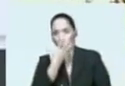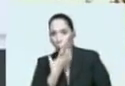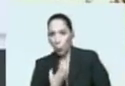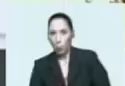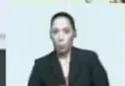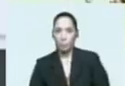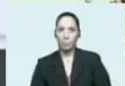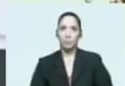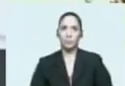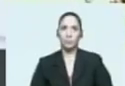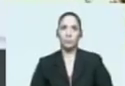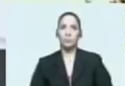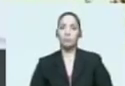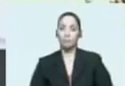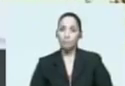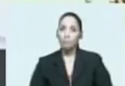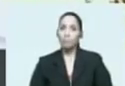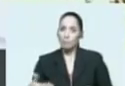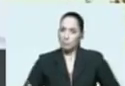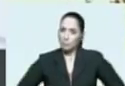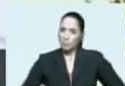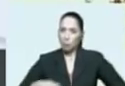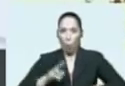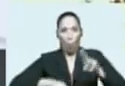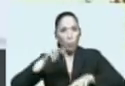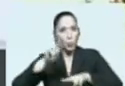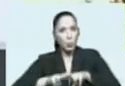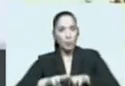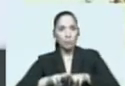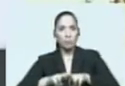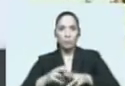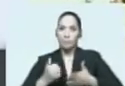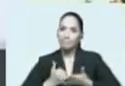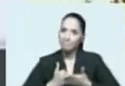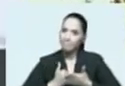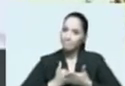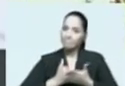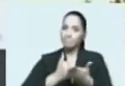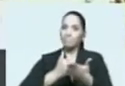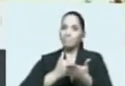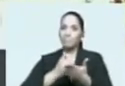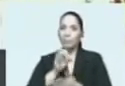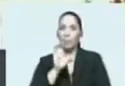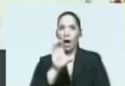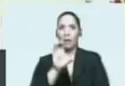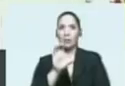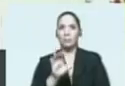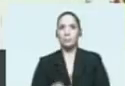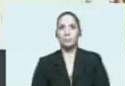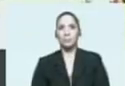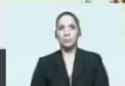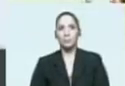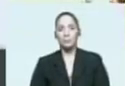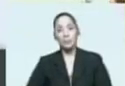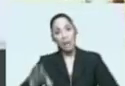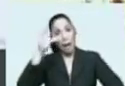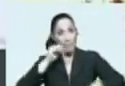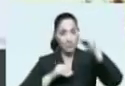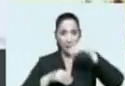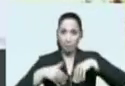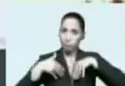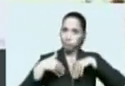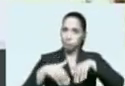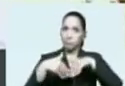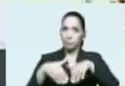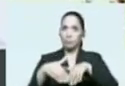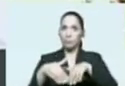dónde están sus esfuerzos para construir y ayudar a construir la patria aprender que nuestra militancia debe ejercerse desde